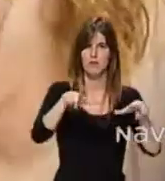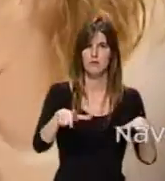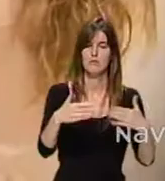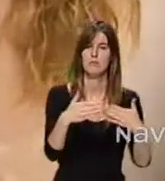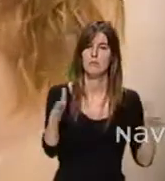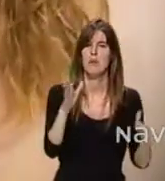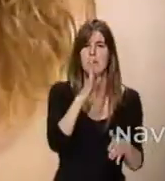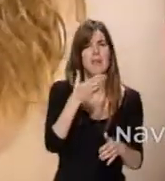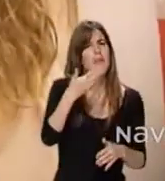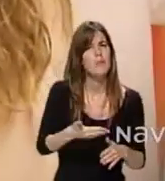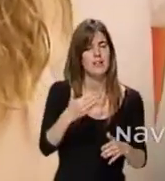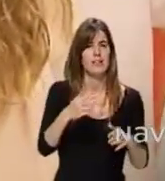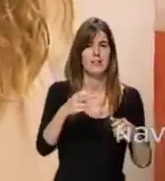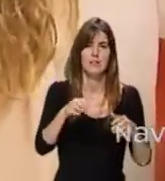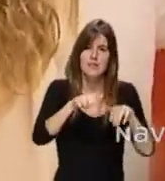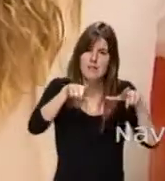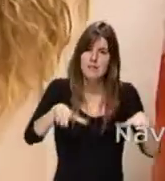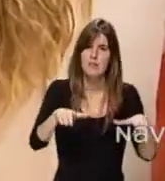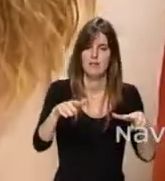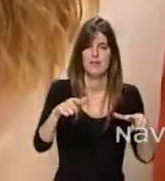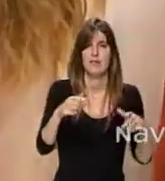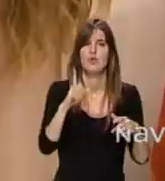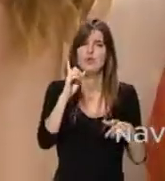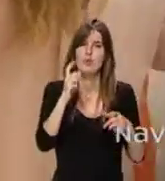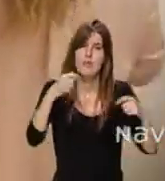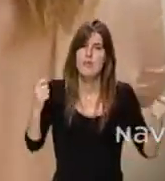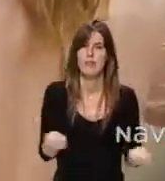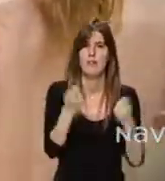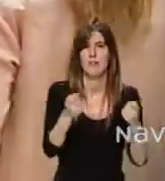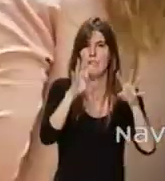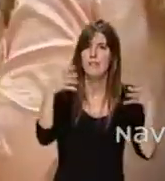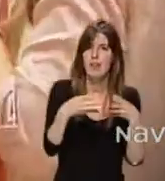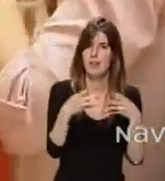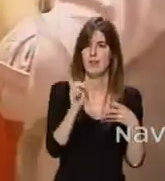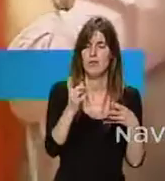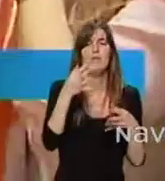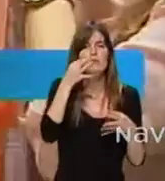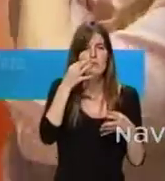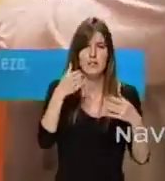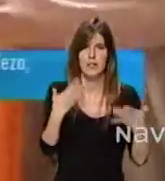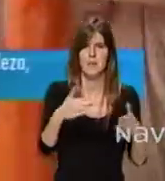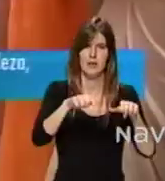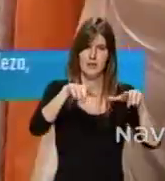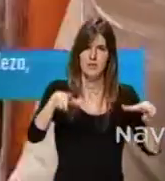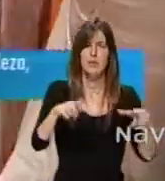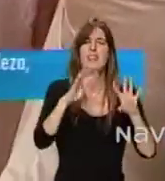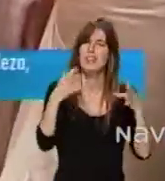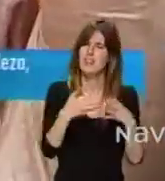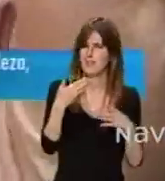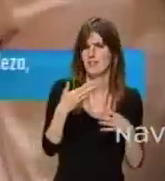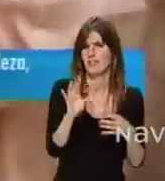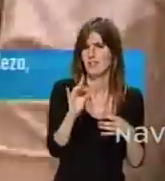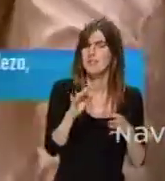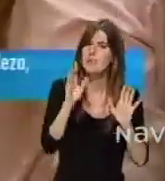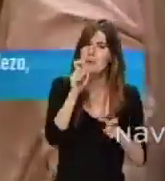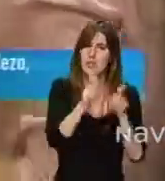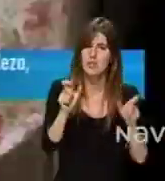hubiera un espacio físico, no solamente el darles esa comunicación online, es muy importante, internet, pero ese espacio físico